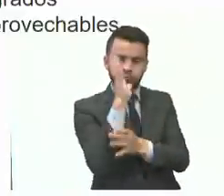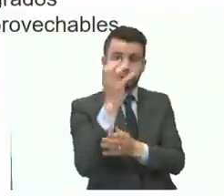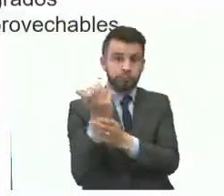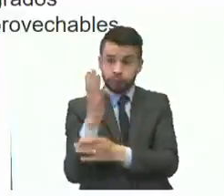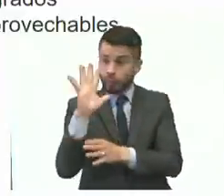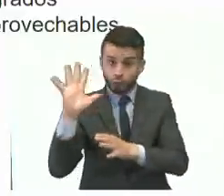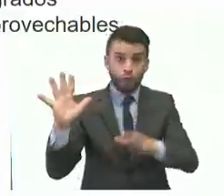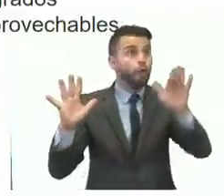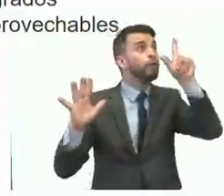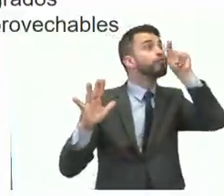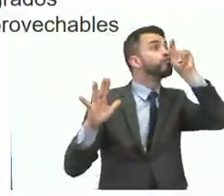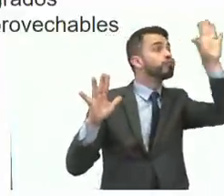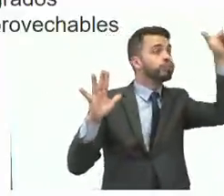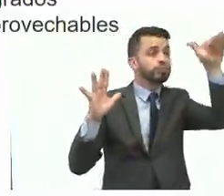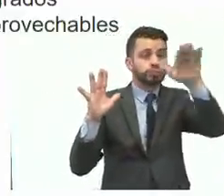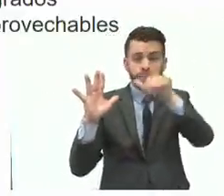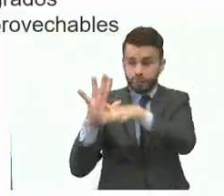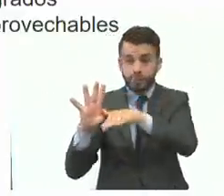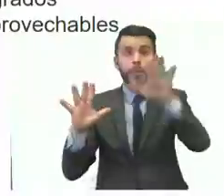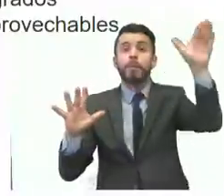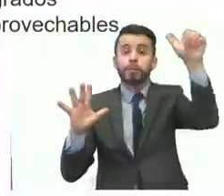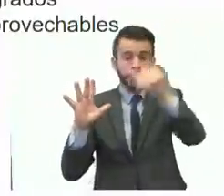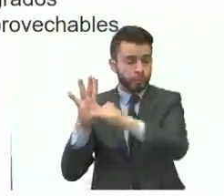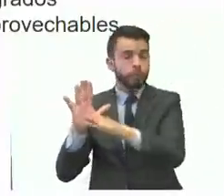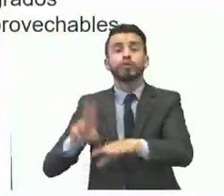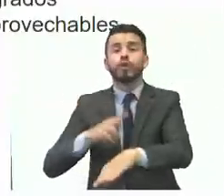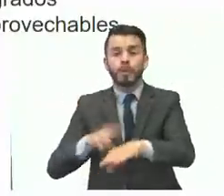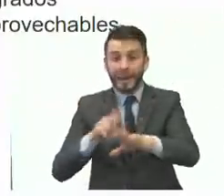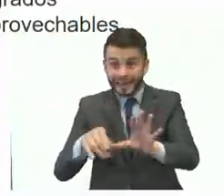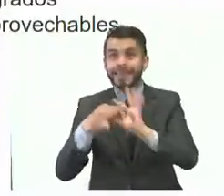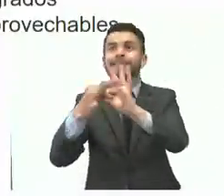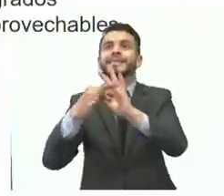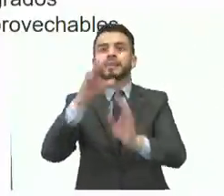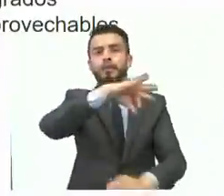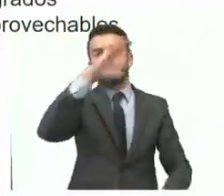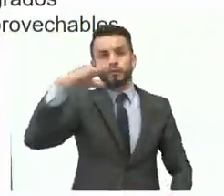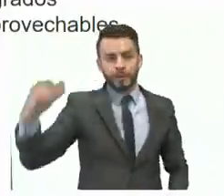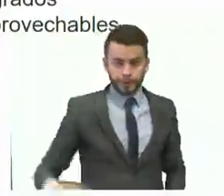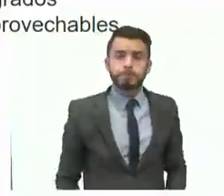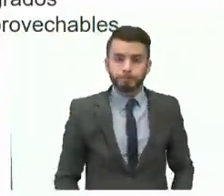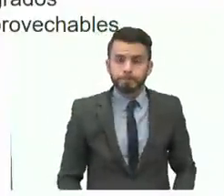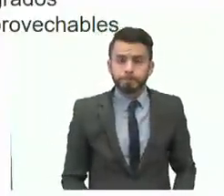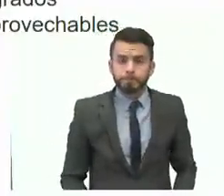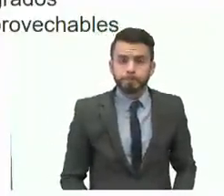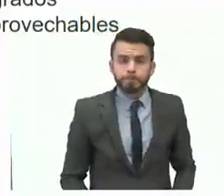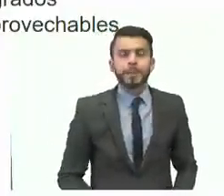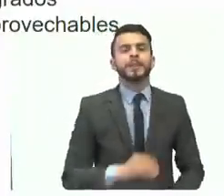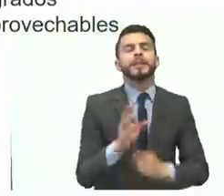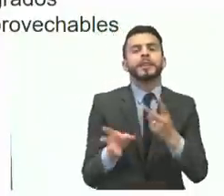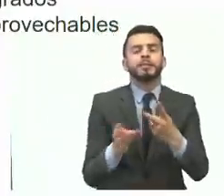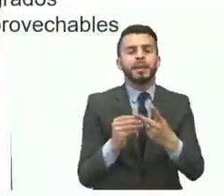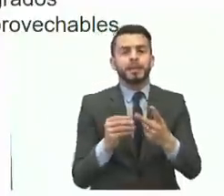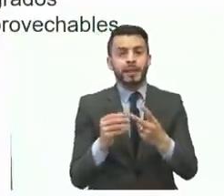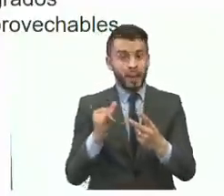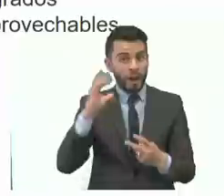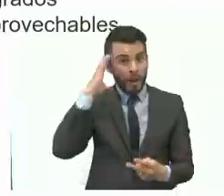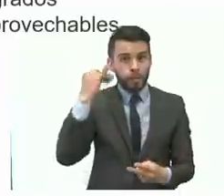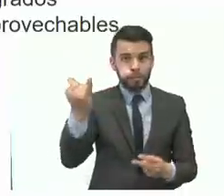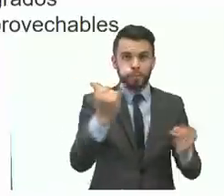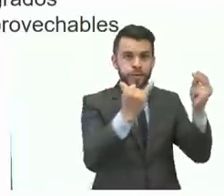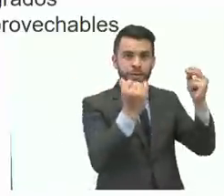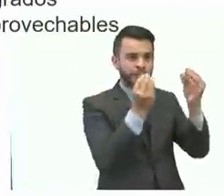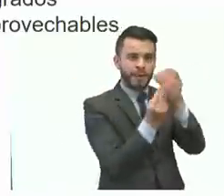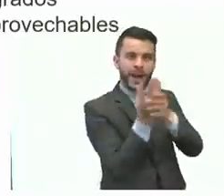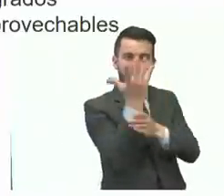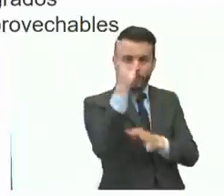nativos e integrados con los cerros. Vamos a tener drenaje sostenible. Hoy hay árboles patrimoniales, que sobre